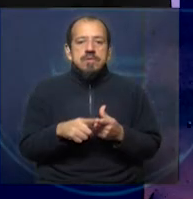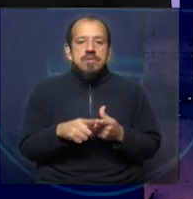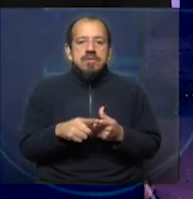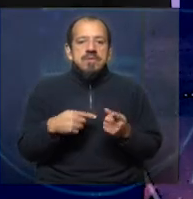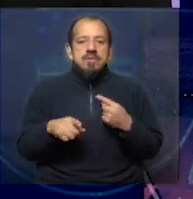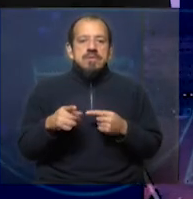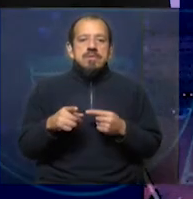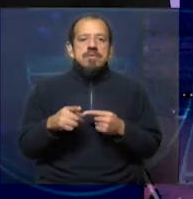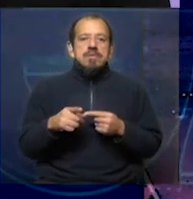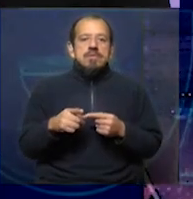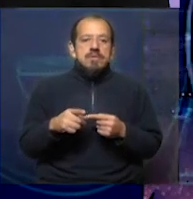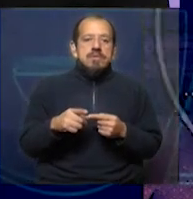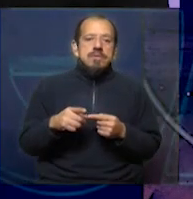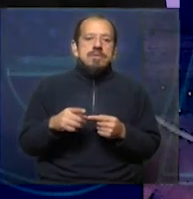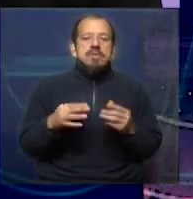es poder...